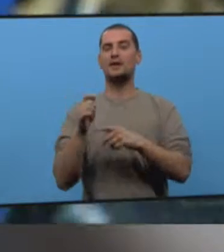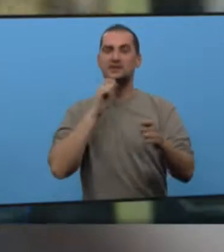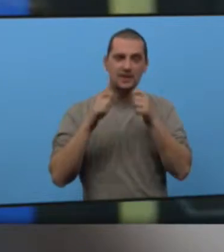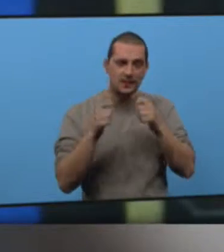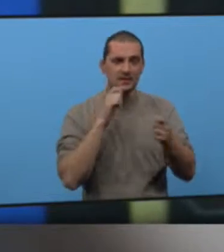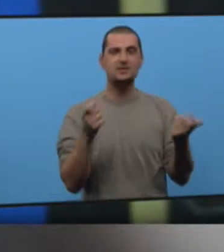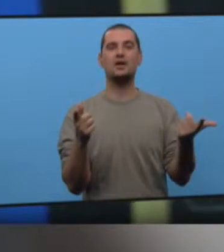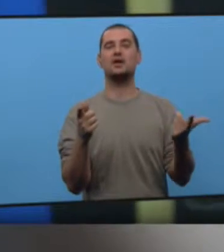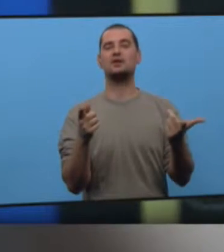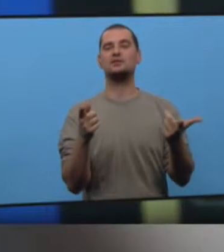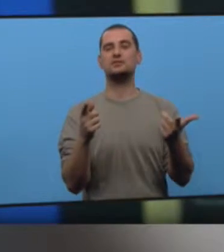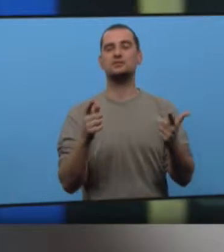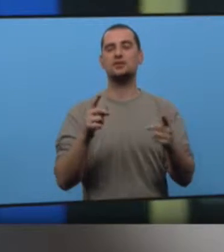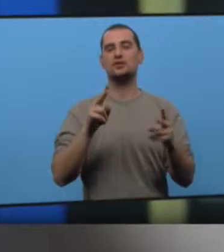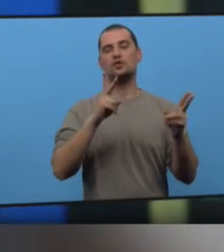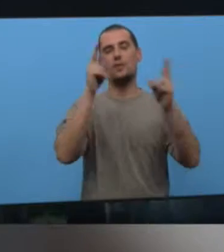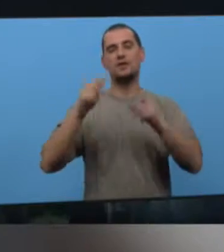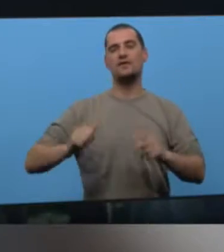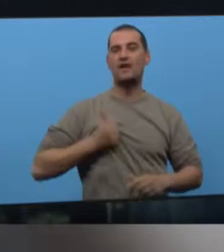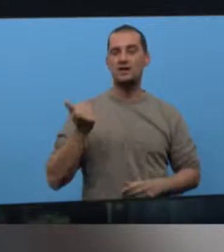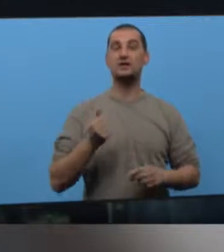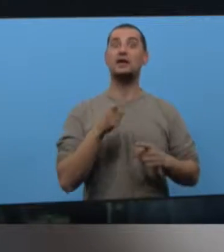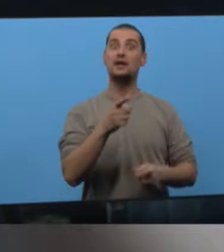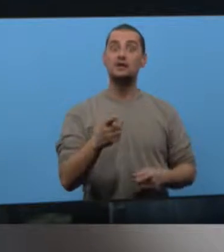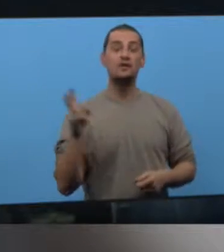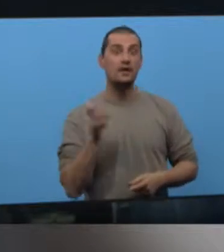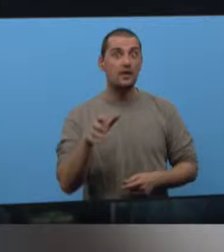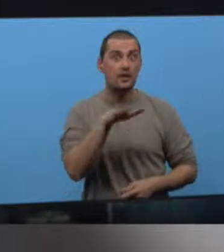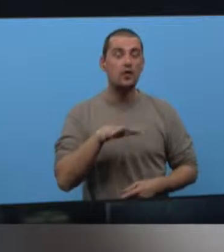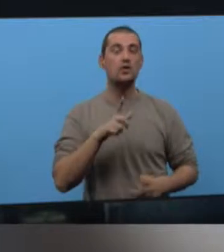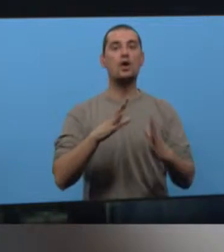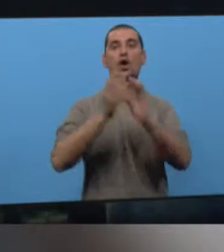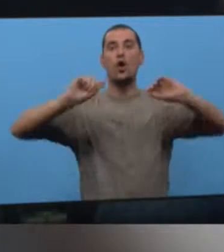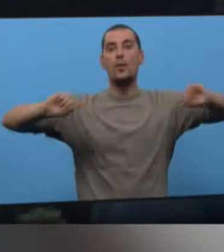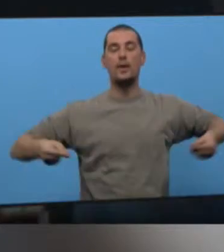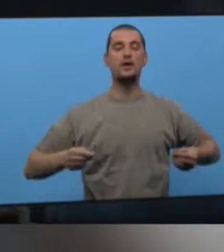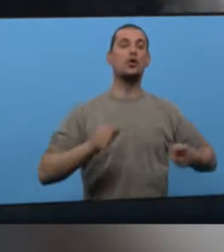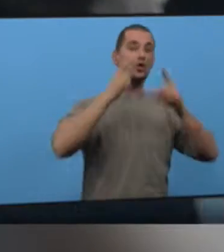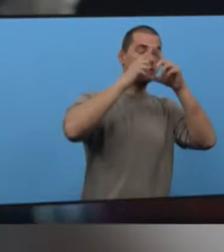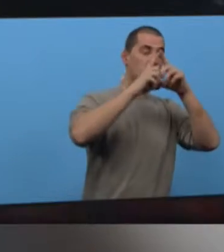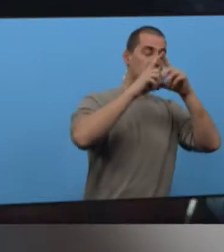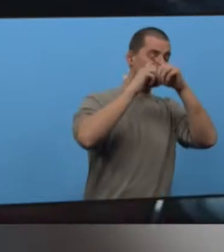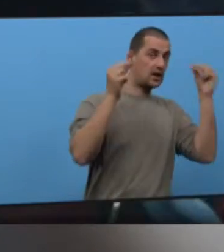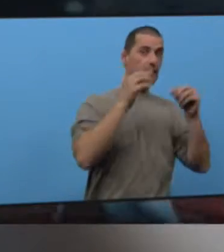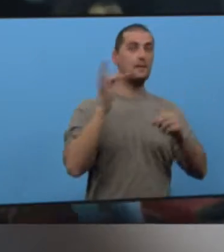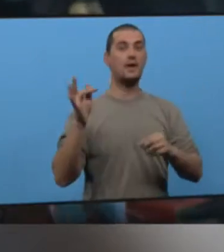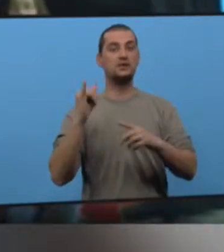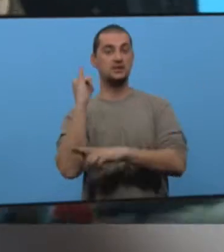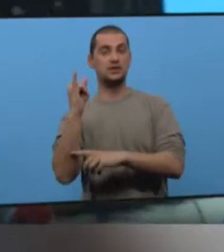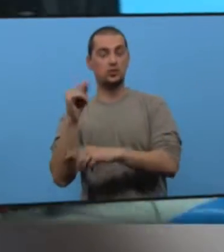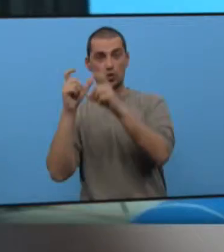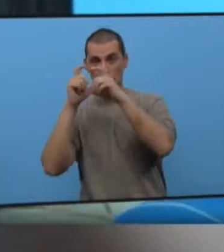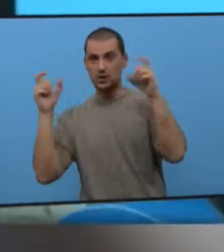entrevistas en directo aos concursantes. A actividade xurde dun convenio entre a TIC e o IES Ollos Grandes para dar a coñecer aos